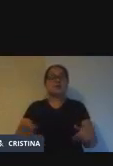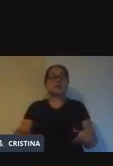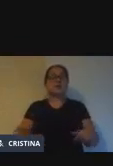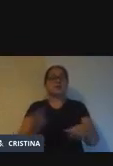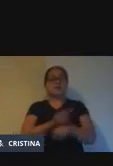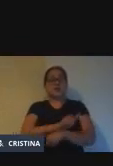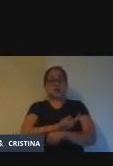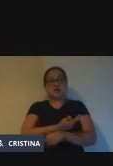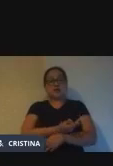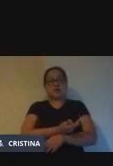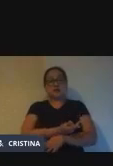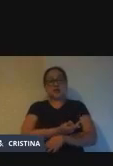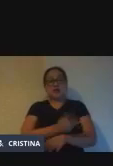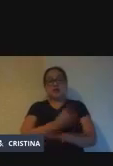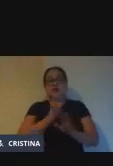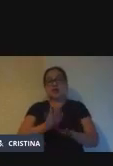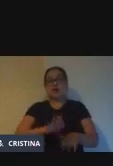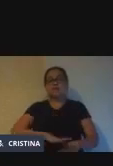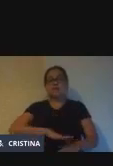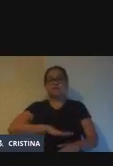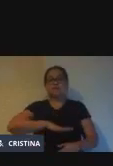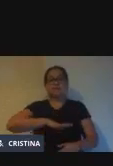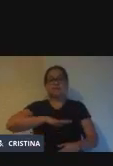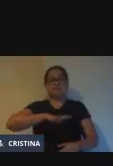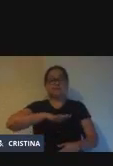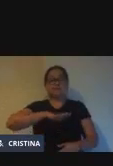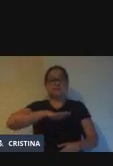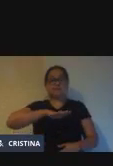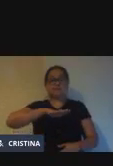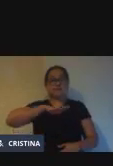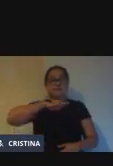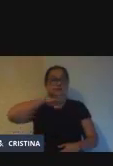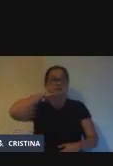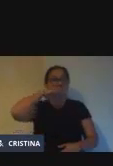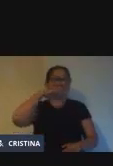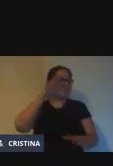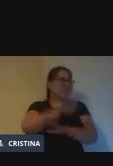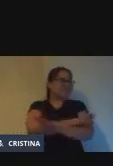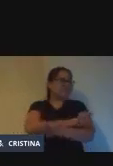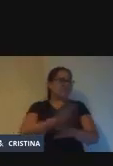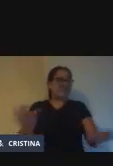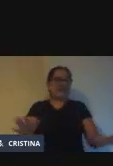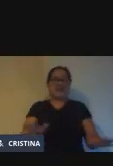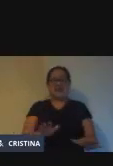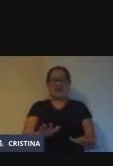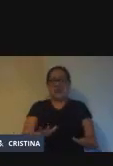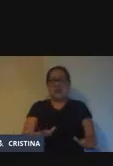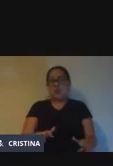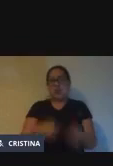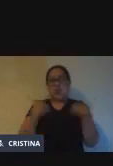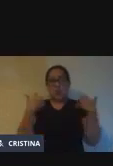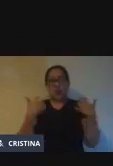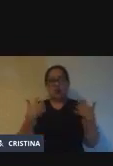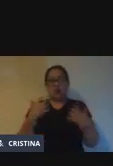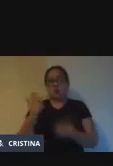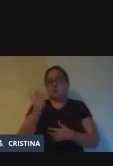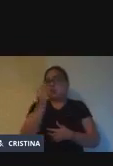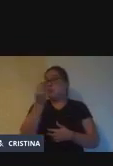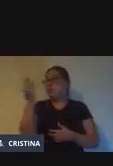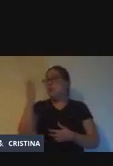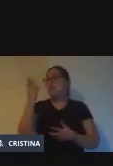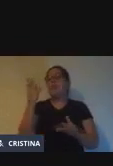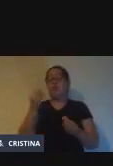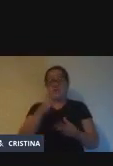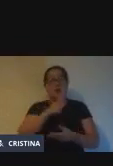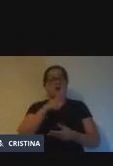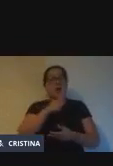ya está llegando al límite, ¿no? O ya llegó al límite, y es que eso nos puede estar pasando a muchas y a muchos en este momento. ¿Por